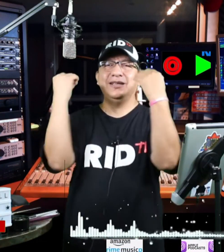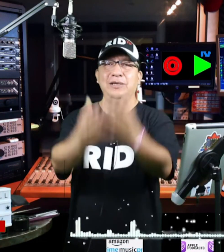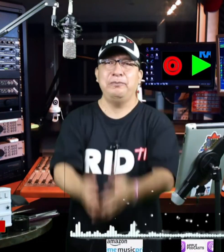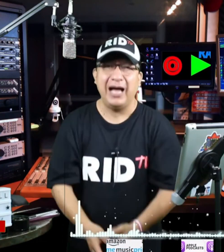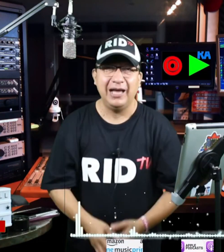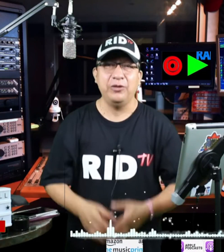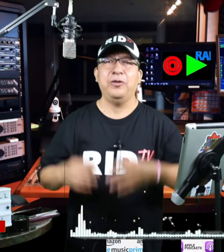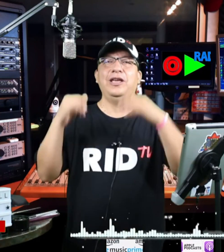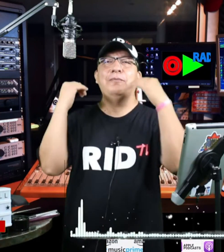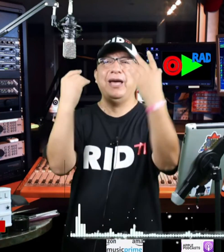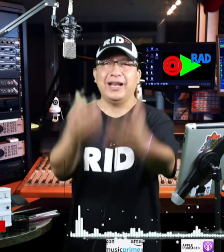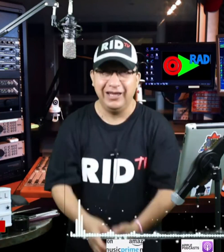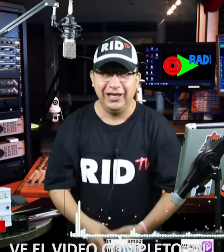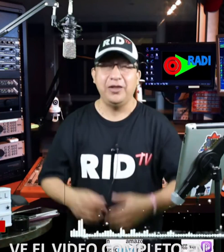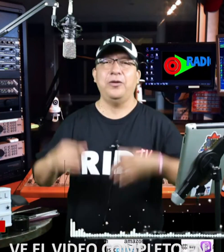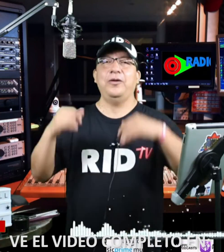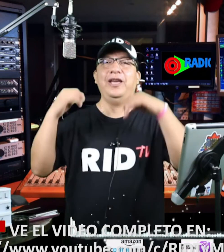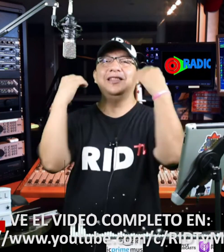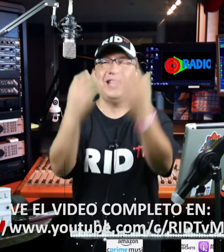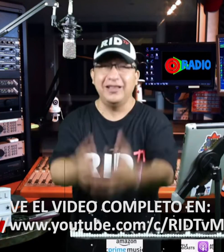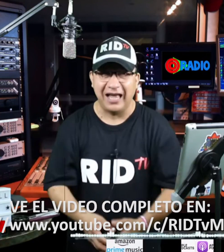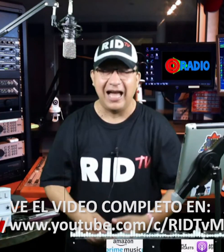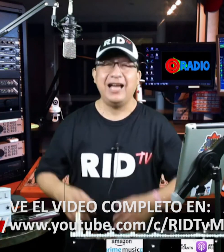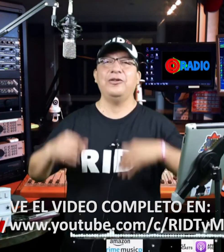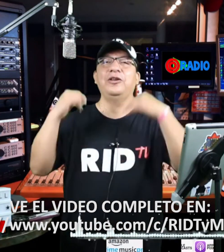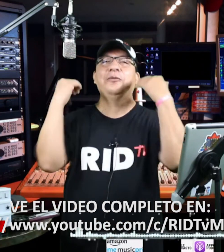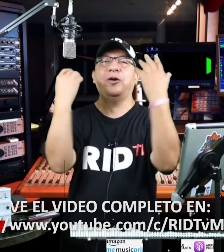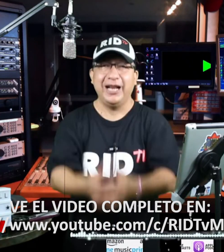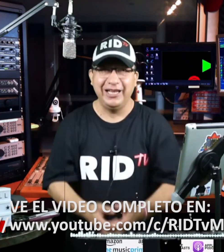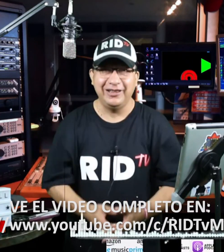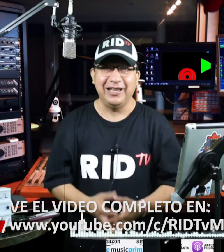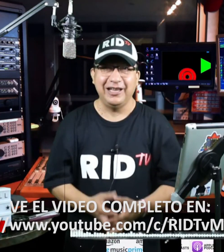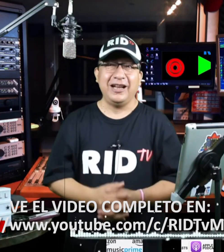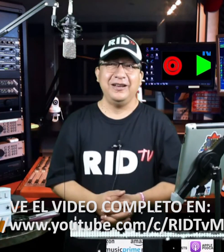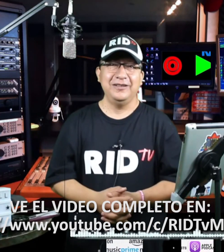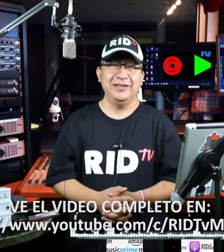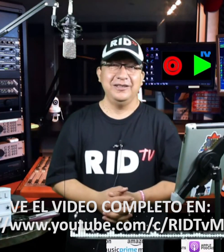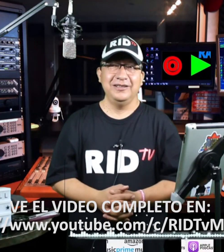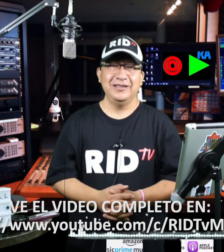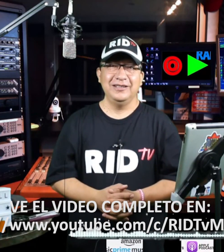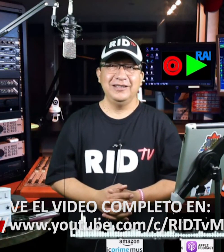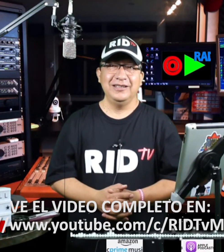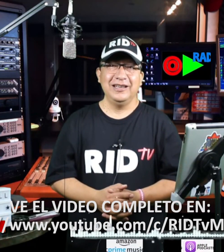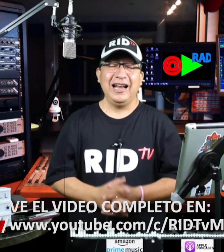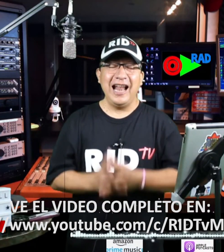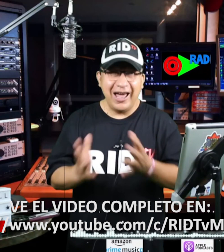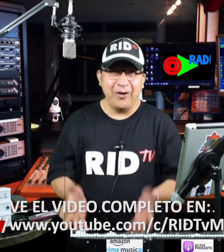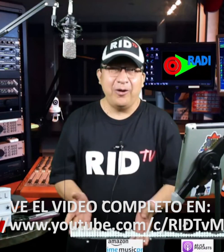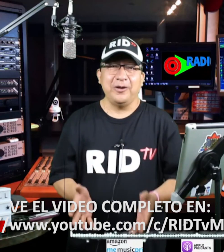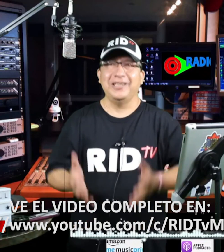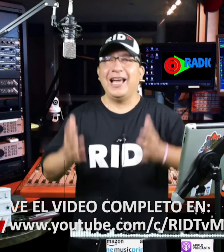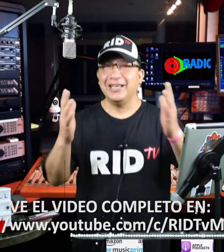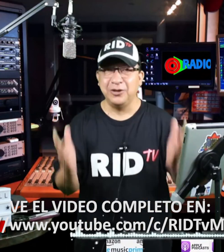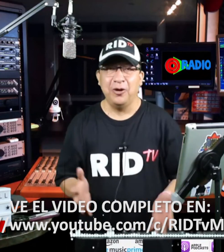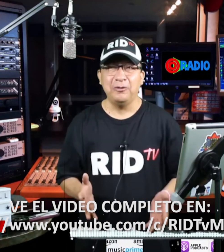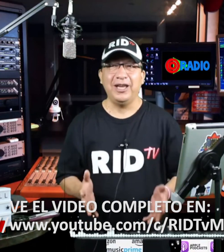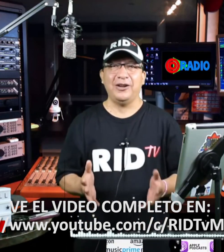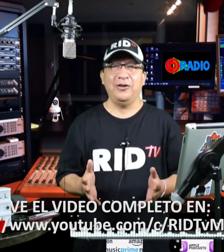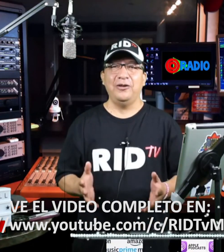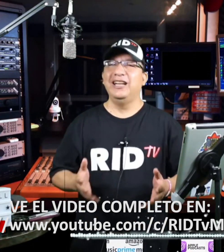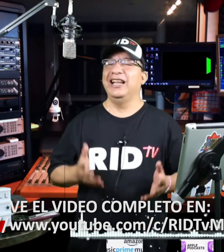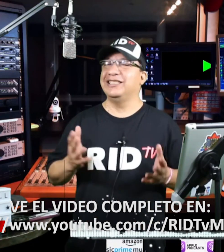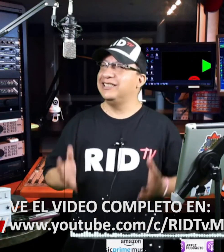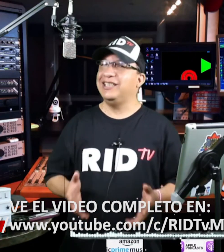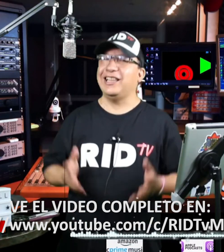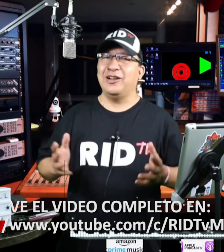y participado y perdido, intentado y volver a intentar? ¡Claro! Ya que son